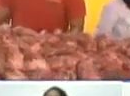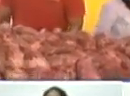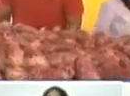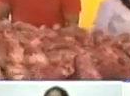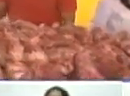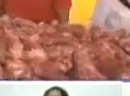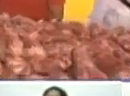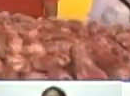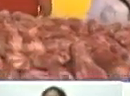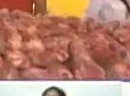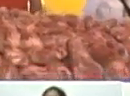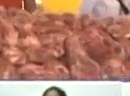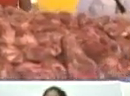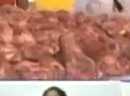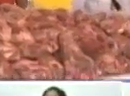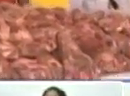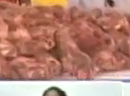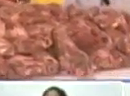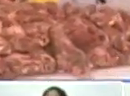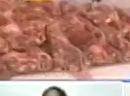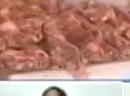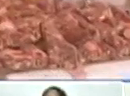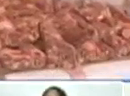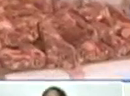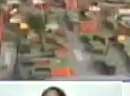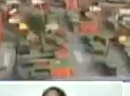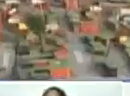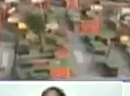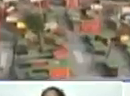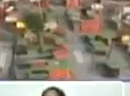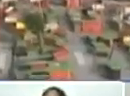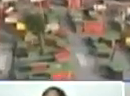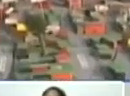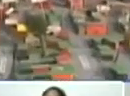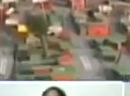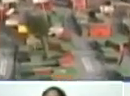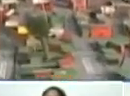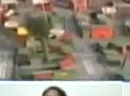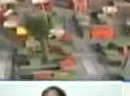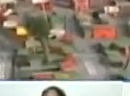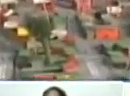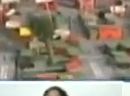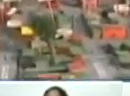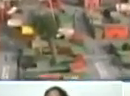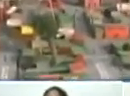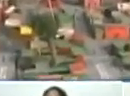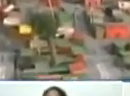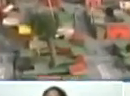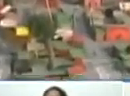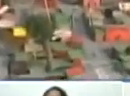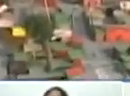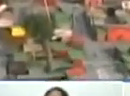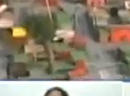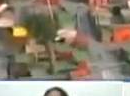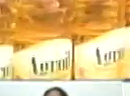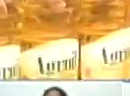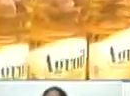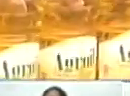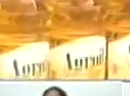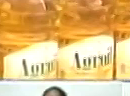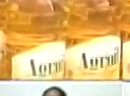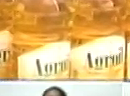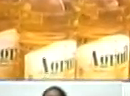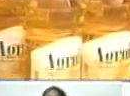camino nefasto, errático y fracasado y derrotado, déjalo tranquilo, que siga por